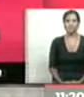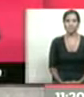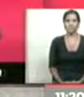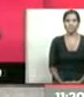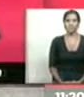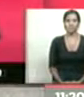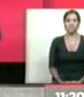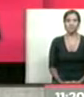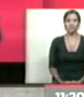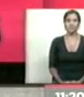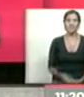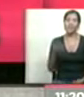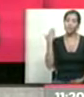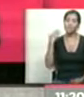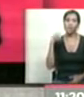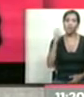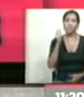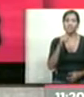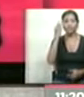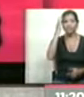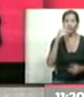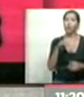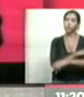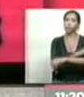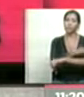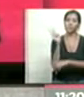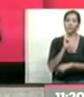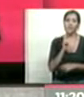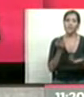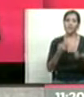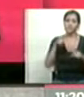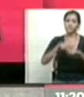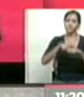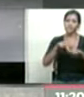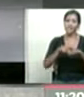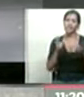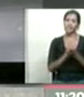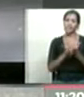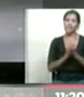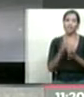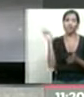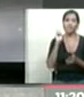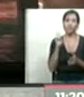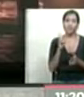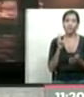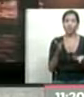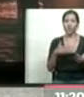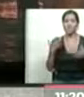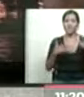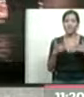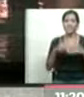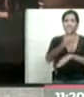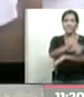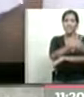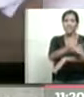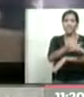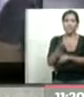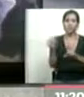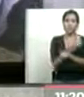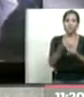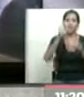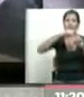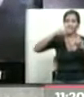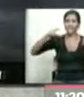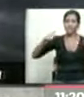Desde el pasado mes de febrero, la oposición venezolana ha saboteado la tranquilidad de los venezolanos con acciones de calle, sabotaje eléctrico,